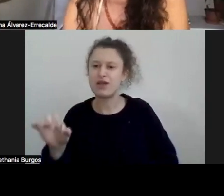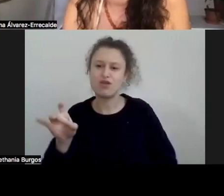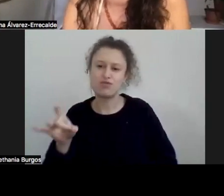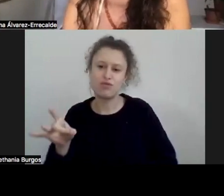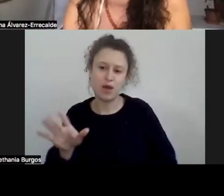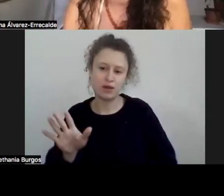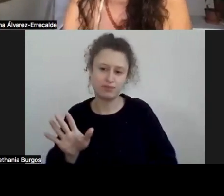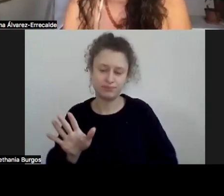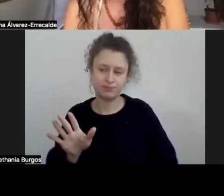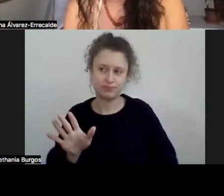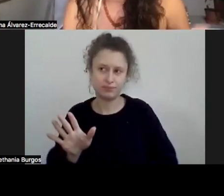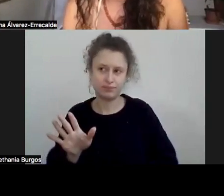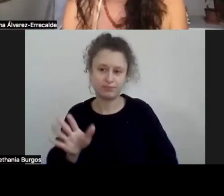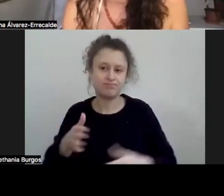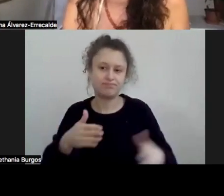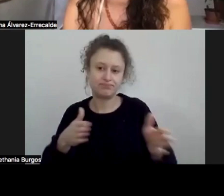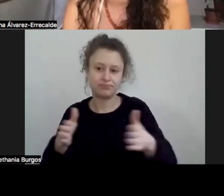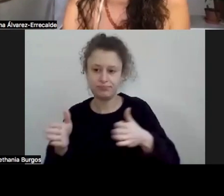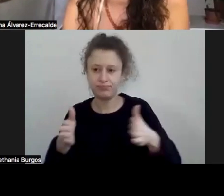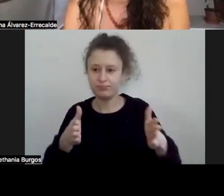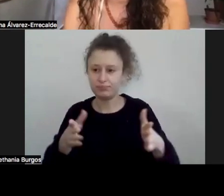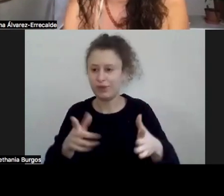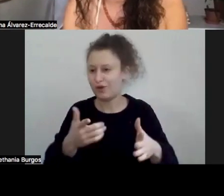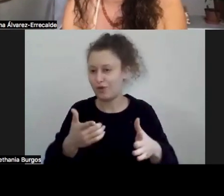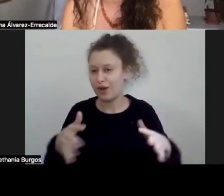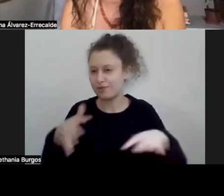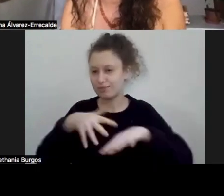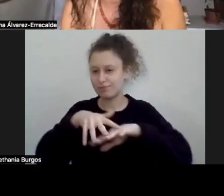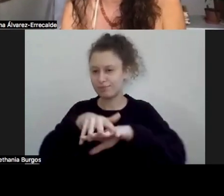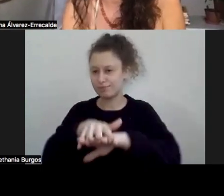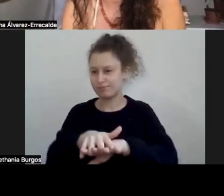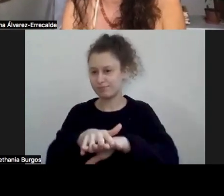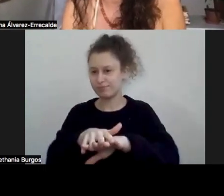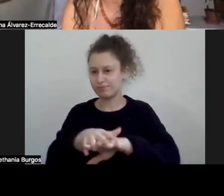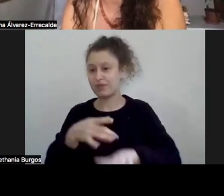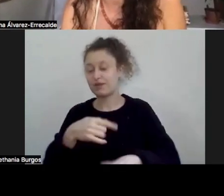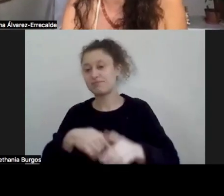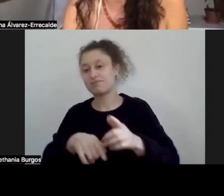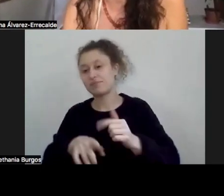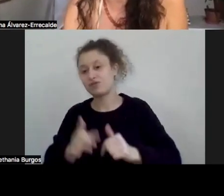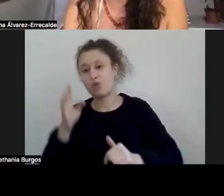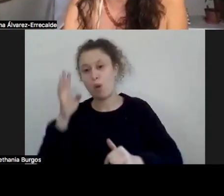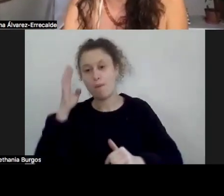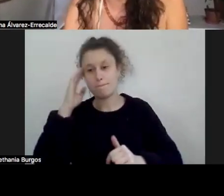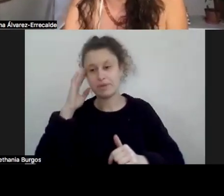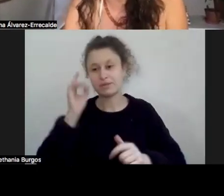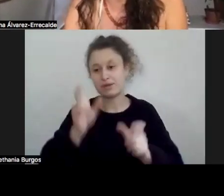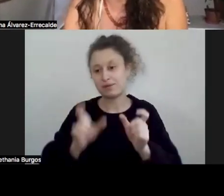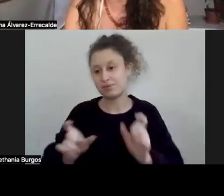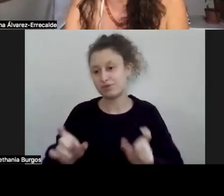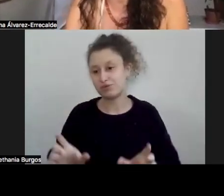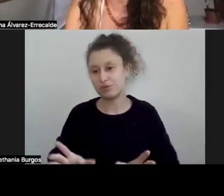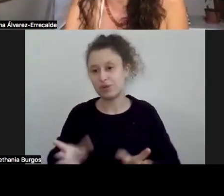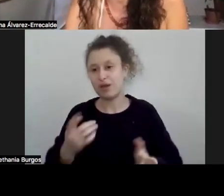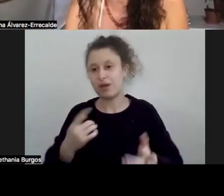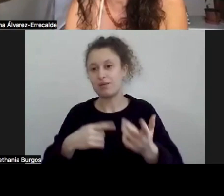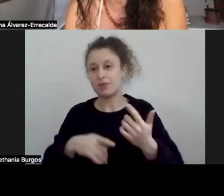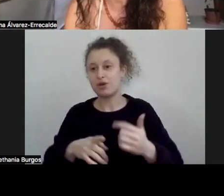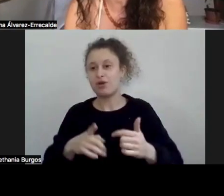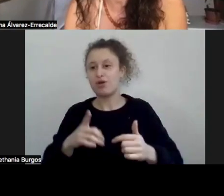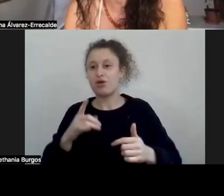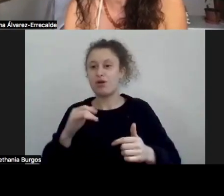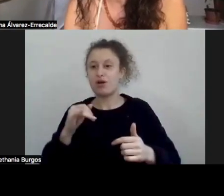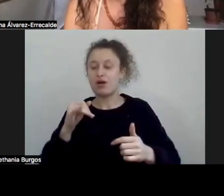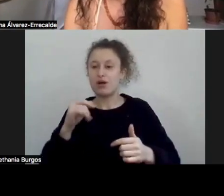o ir en contra de las posibilidades que la medicina otorga, ¿no? Al contrario, tenerlas siempre en cuenta, pero que sea